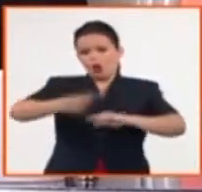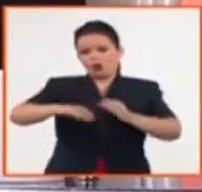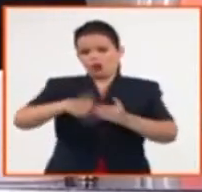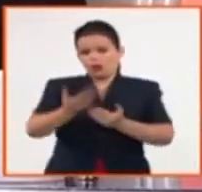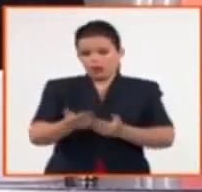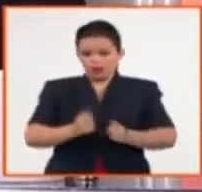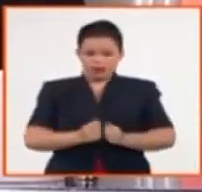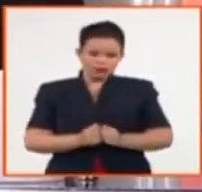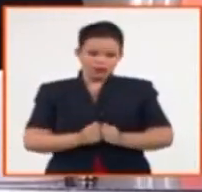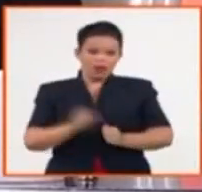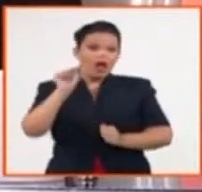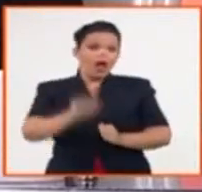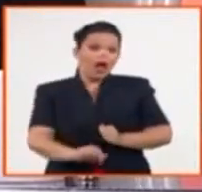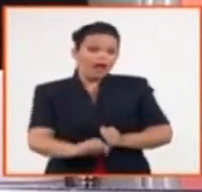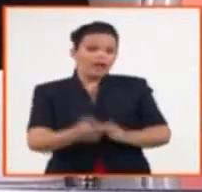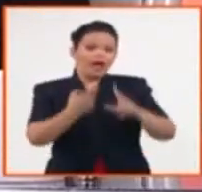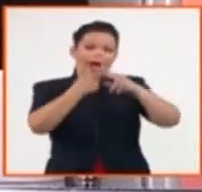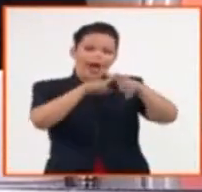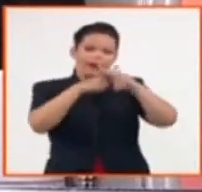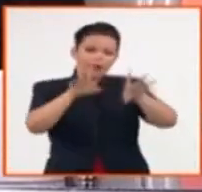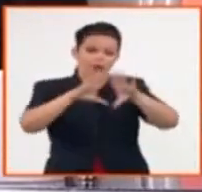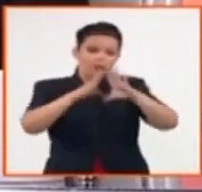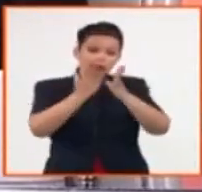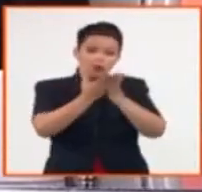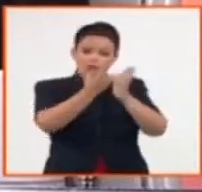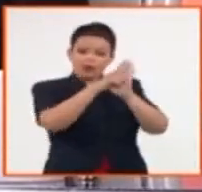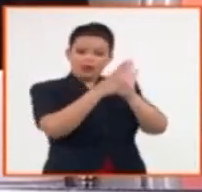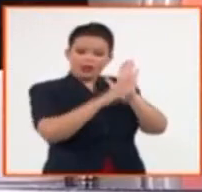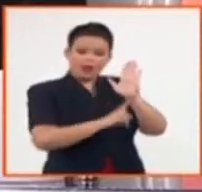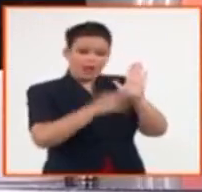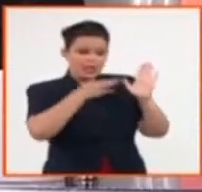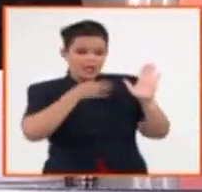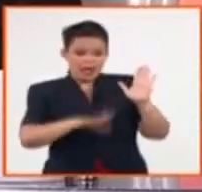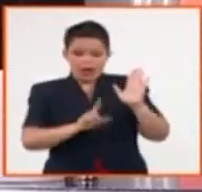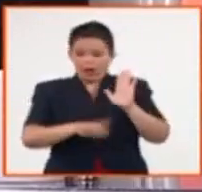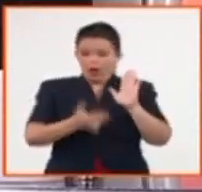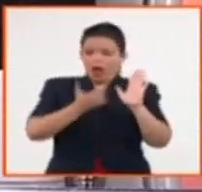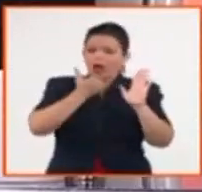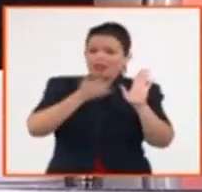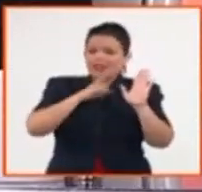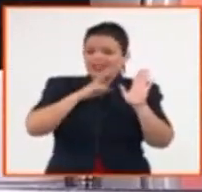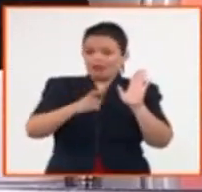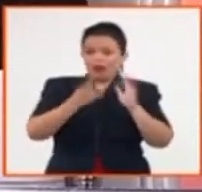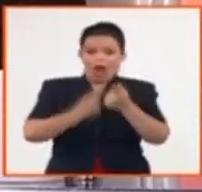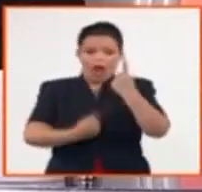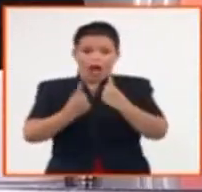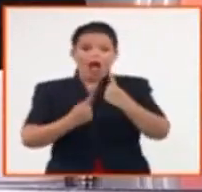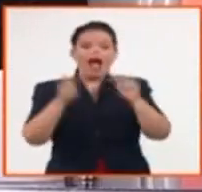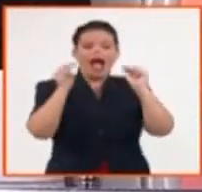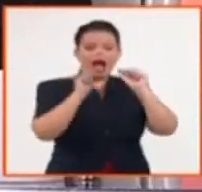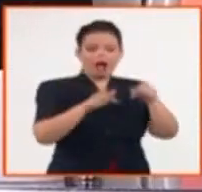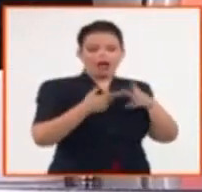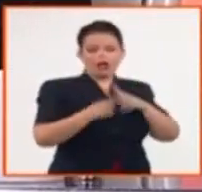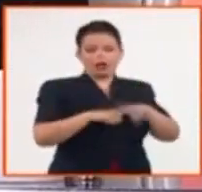nos va subiendo por la población en cada uno de nuestros funcionarios, la visita a los vacunatorios. Bueno, usted ha visto a la ministra visitando, el ministro de Salud en